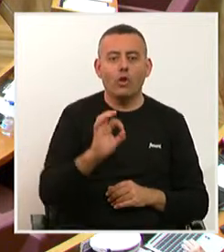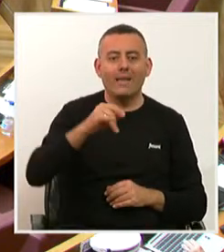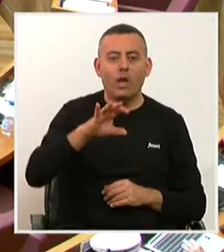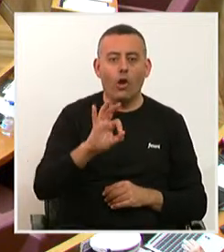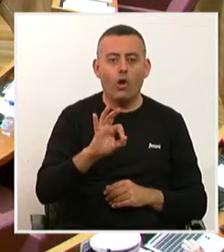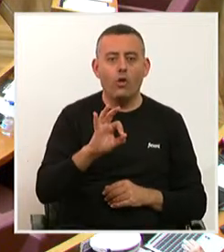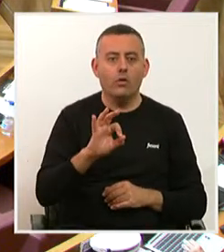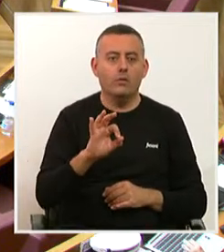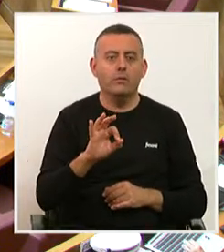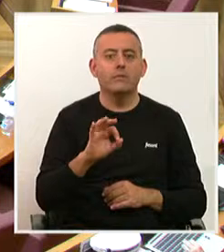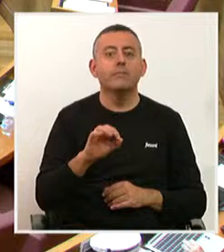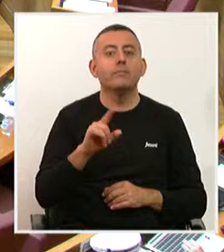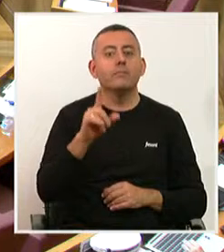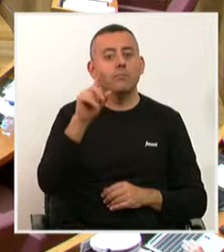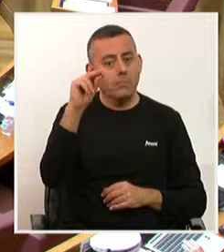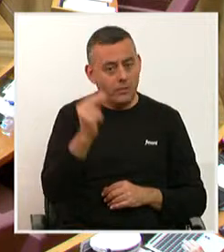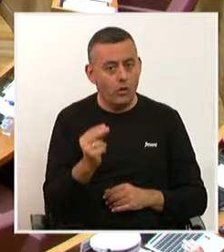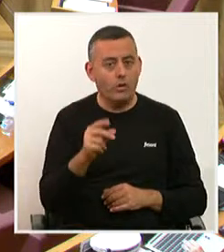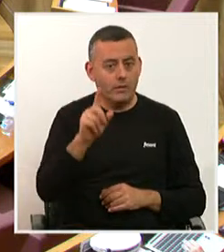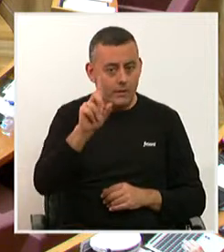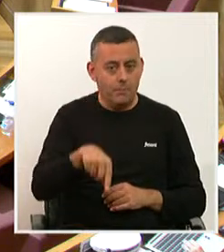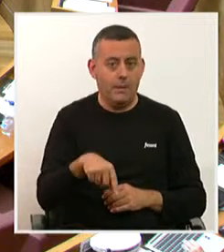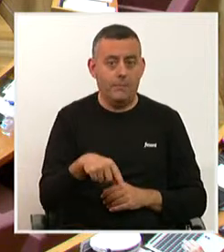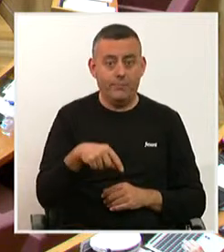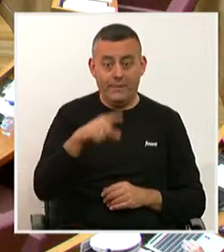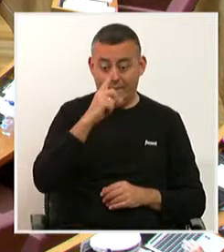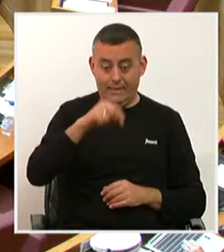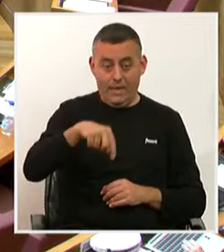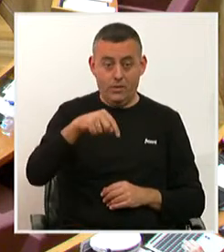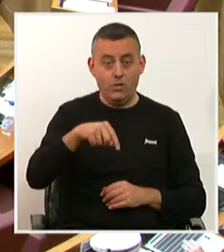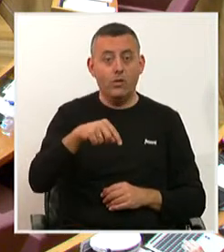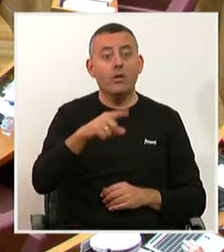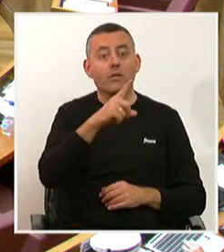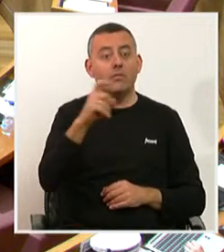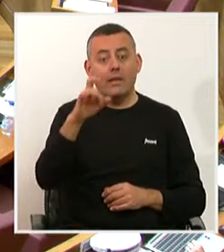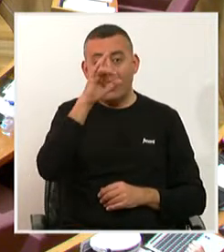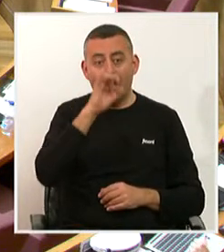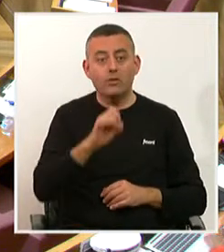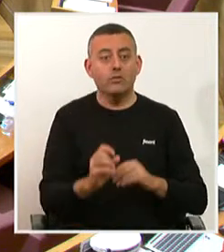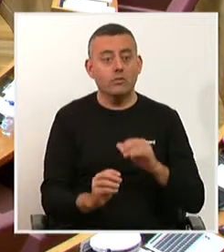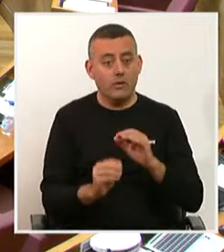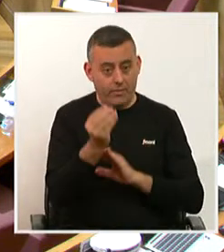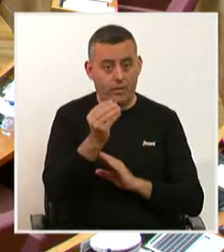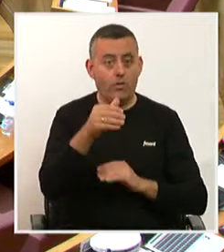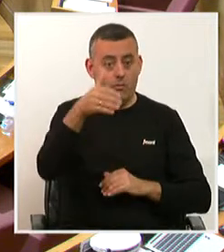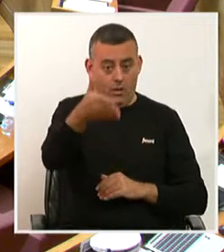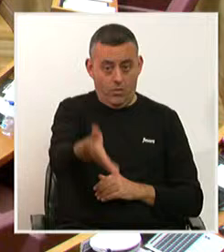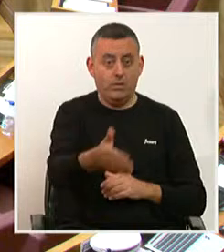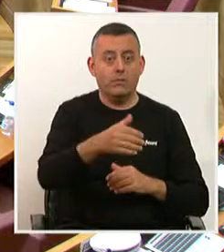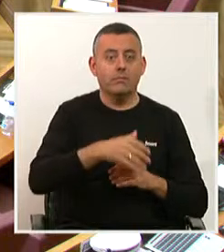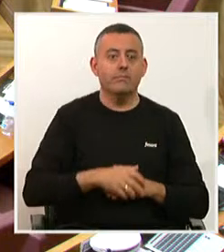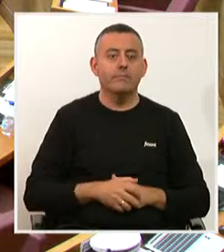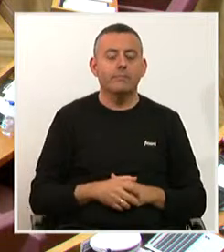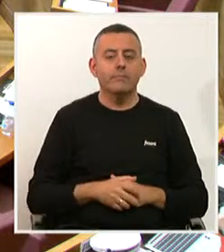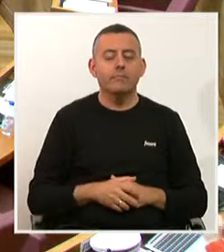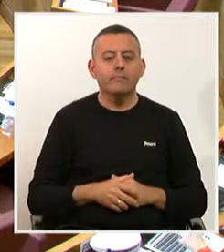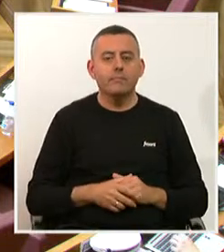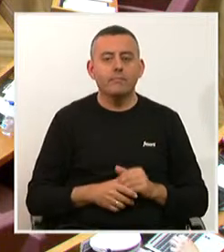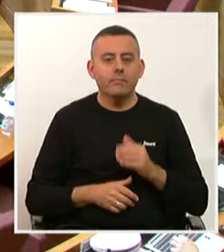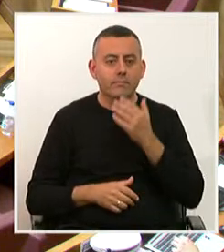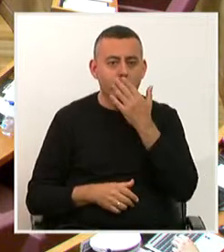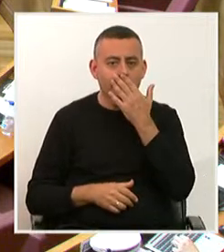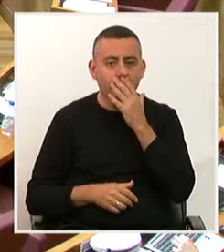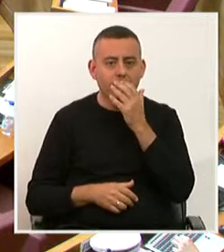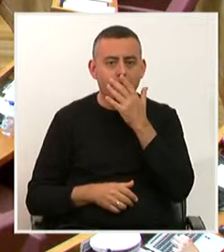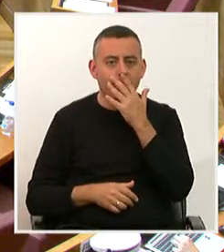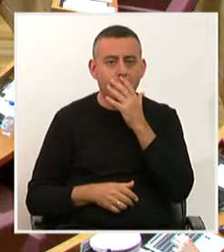Valencia tamb Este es el centenar de la se y yo pregun noens que